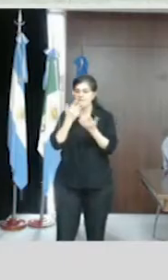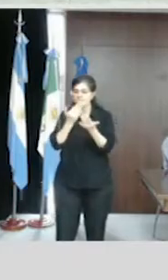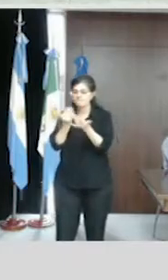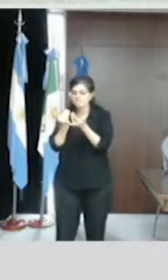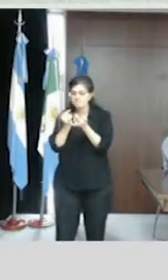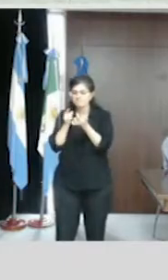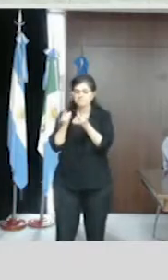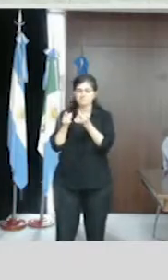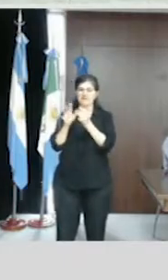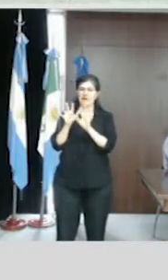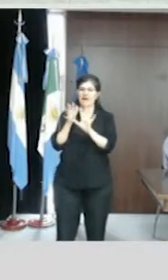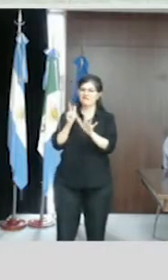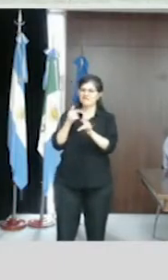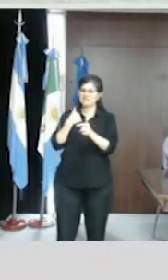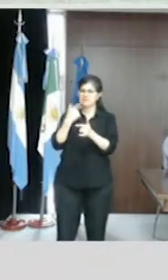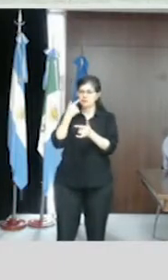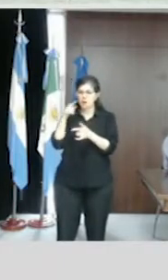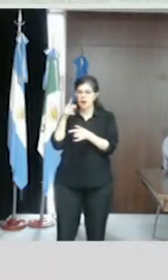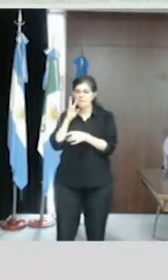viendo.